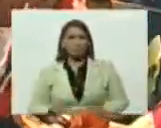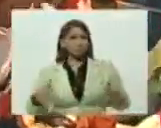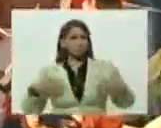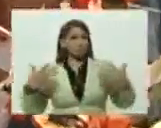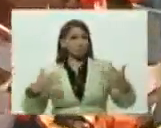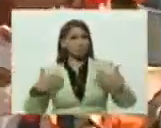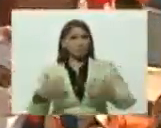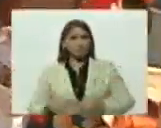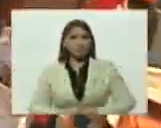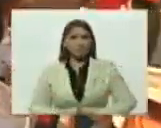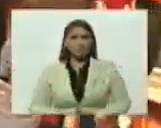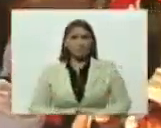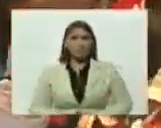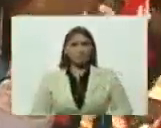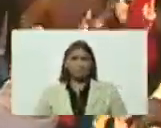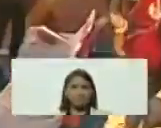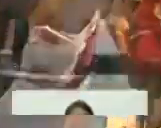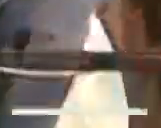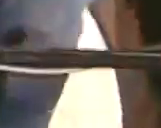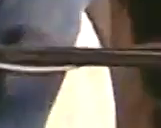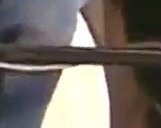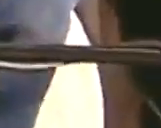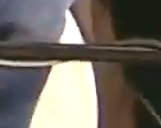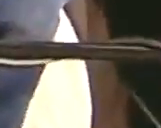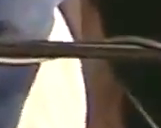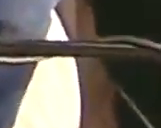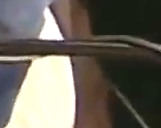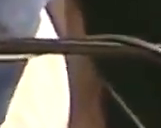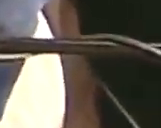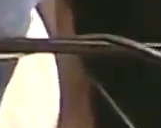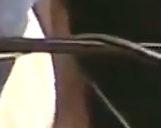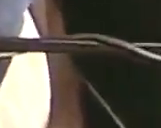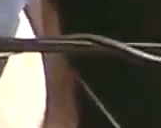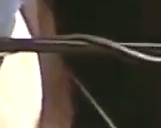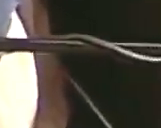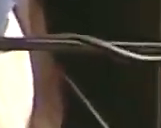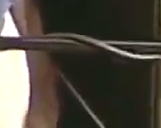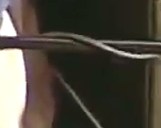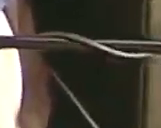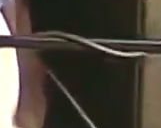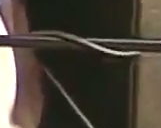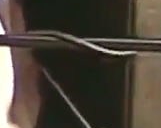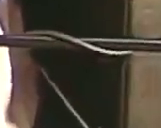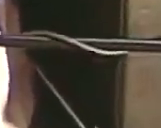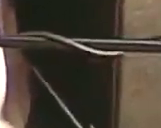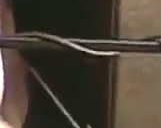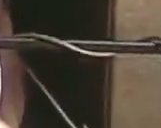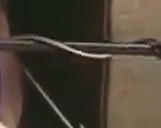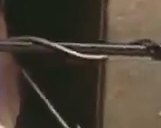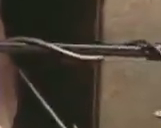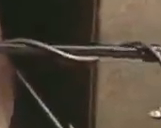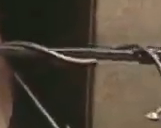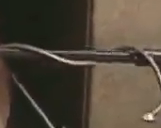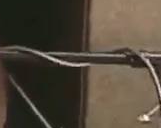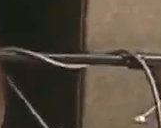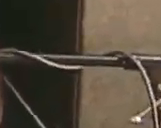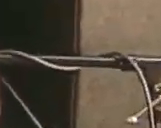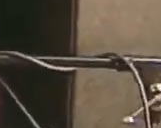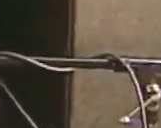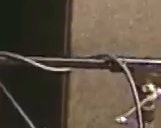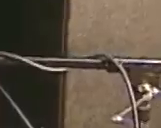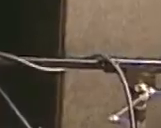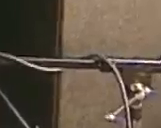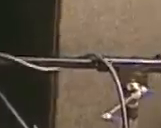¡Alegría! Canto a la juventud, va a transformar Venezuela y el campeón lo pones tú. Yo